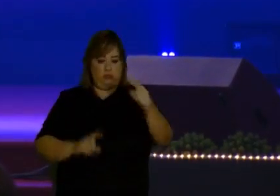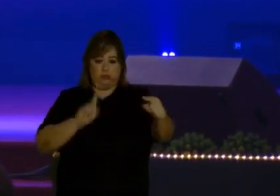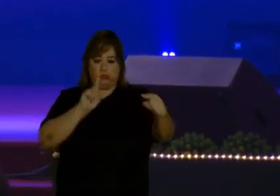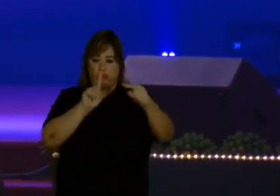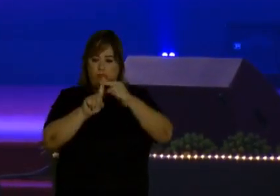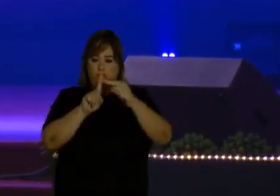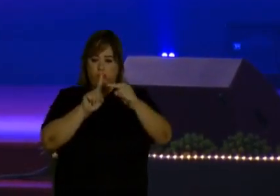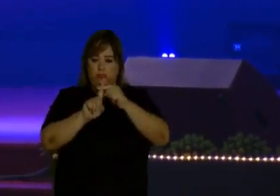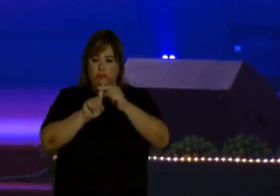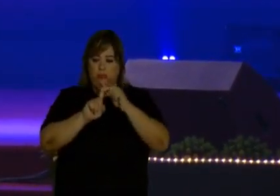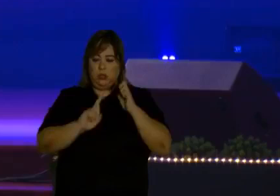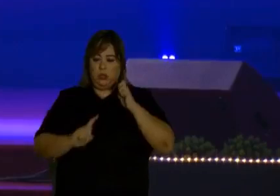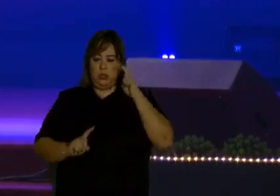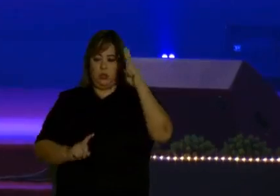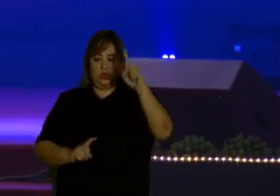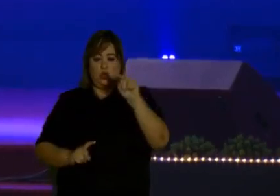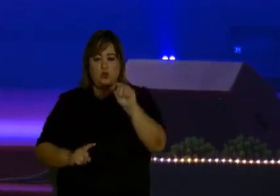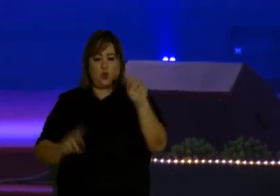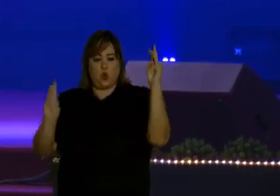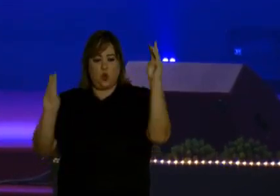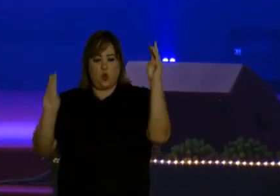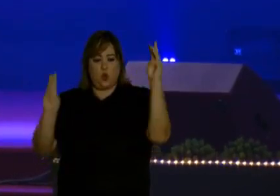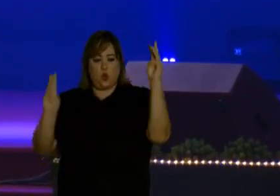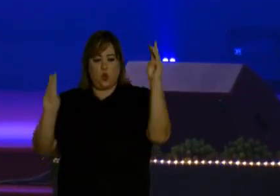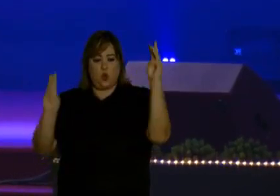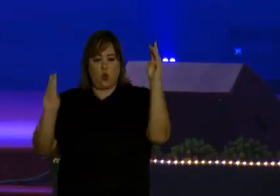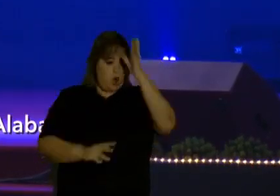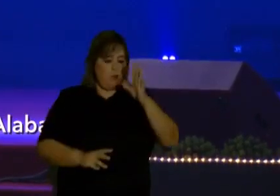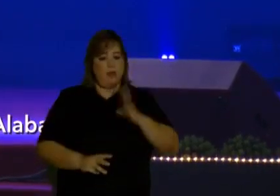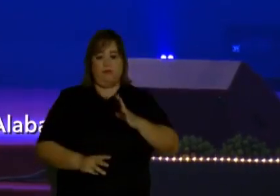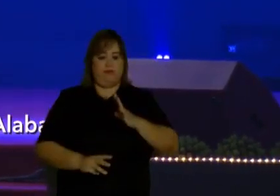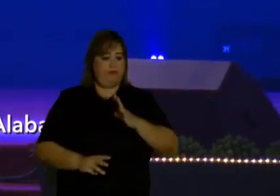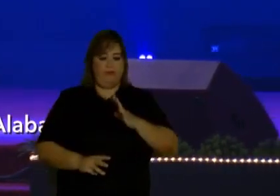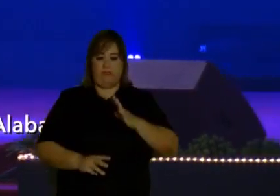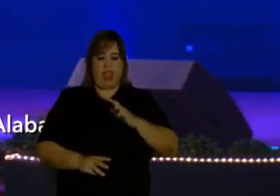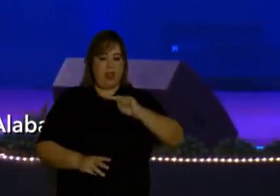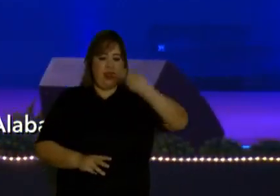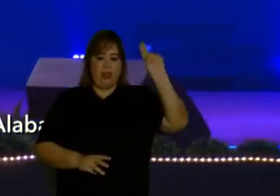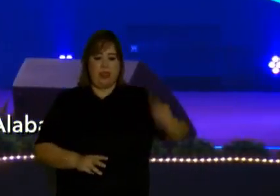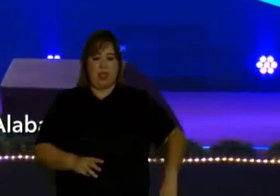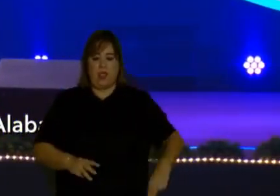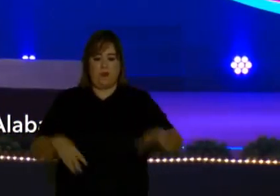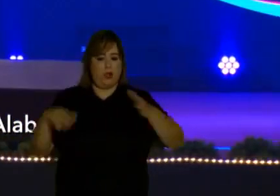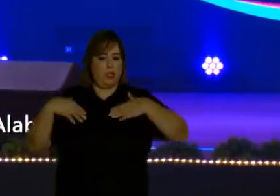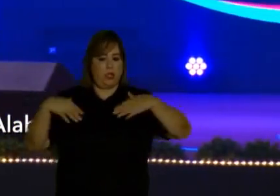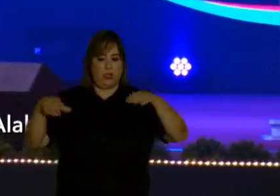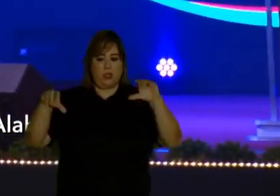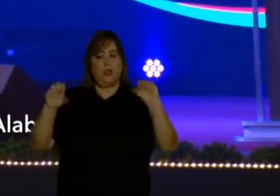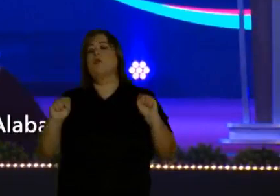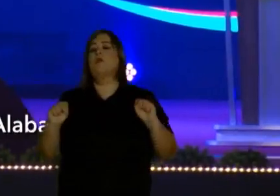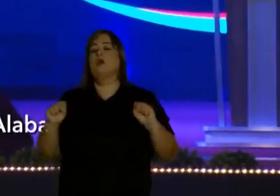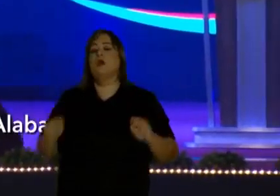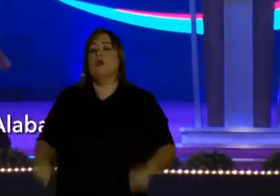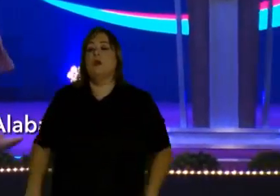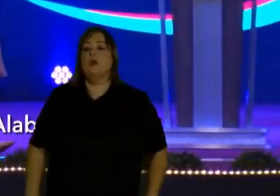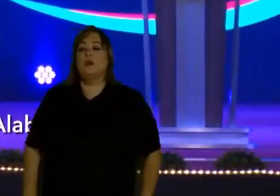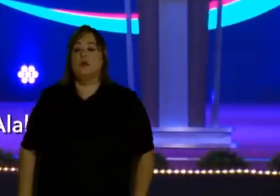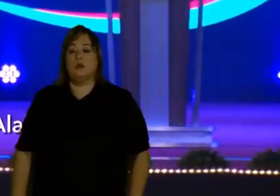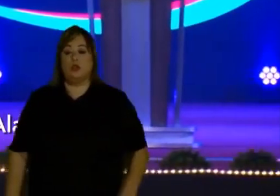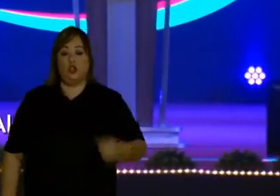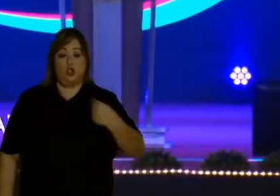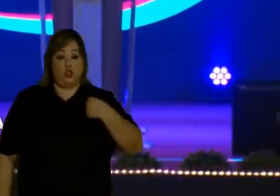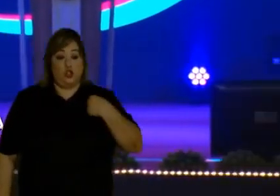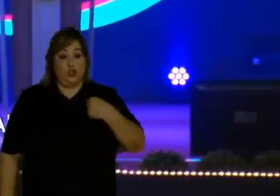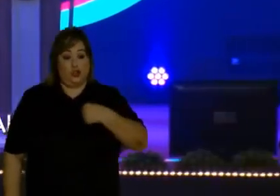te felicito. Eres un guerrero del Señor y no, nunca te rindas. Y yo felicito esta casa. Yo creo que Dios me ha dado el privilegio de pastorear la iglesia